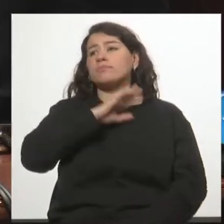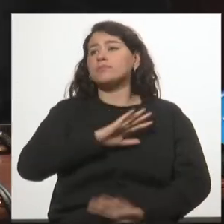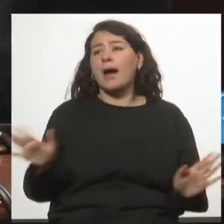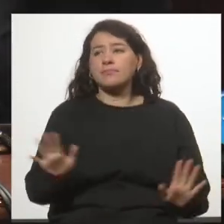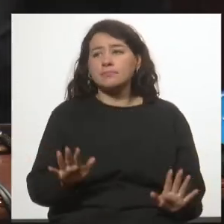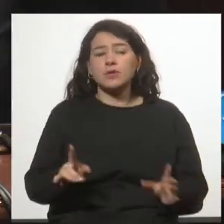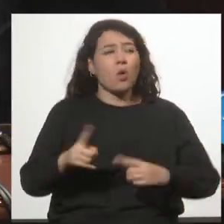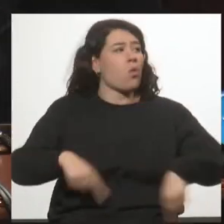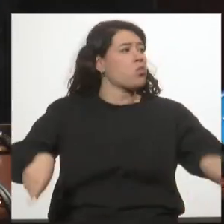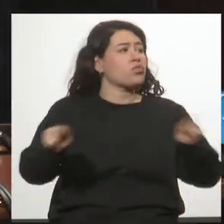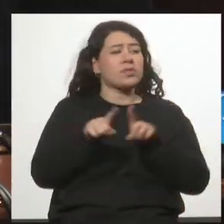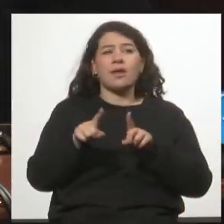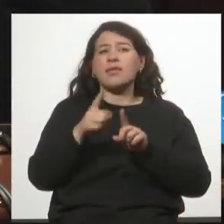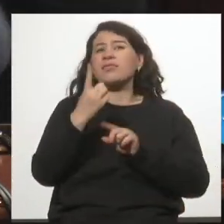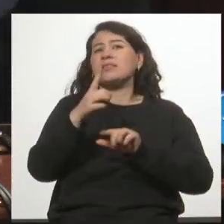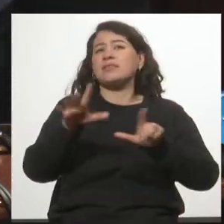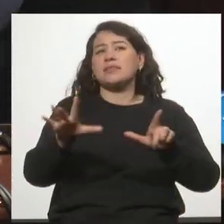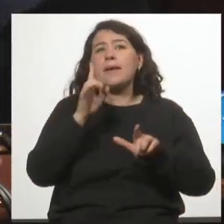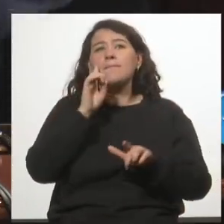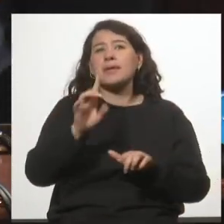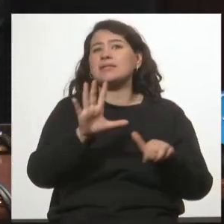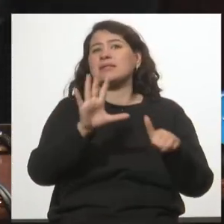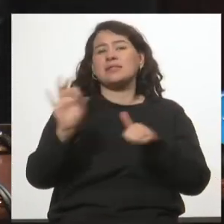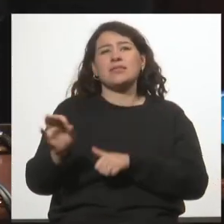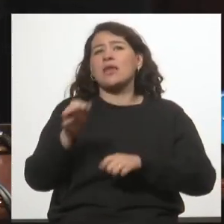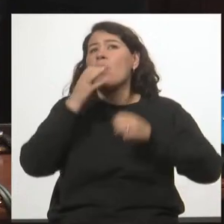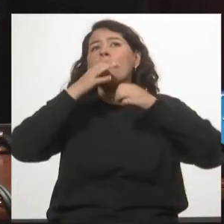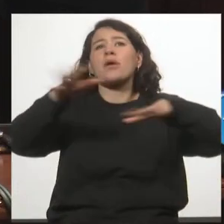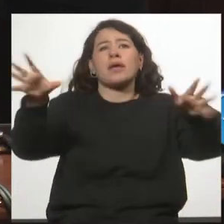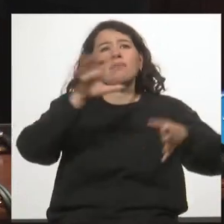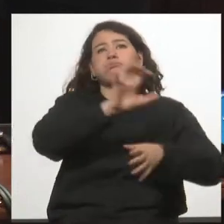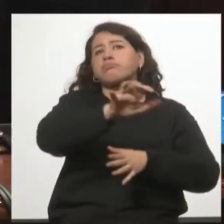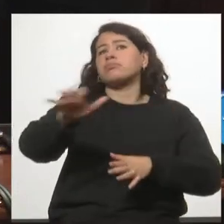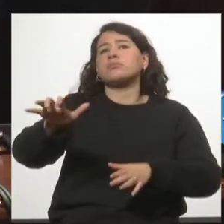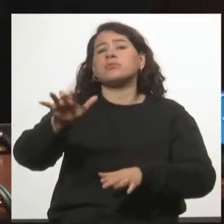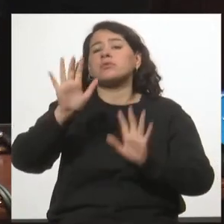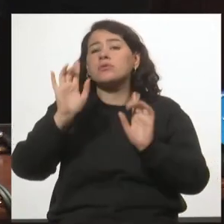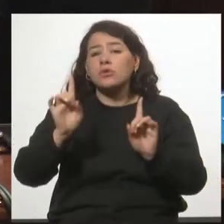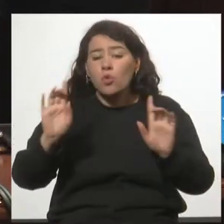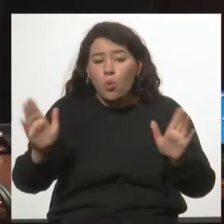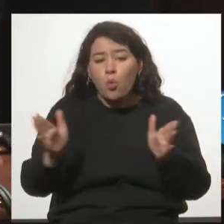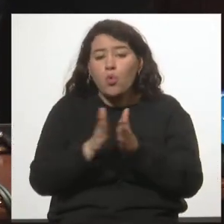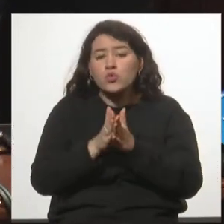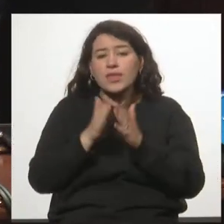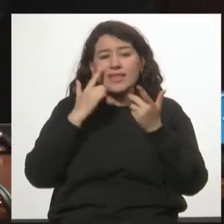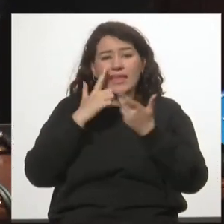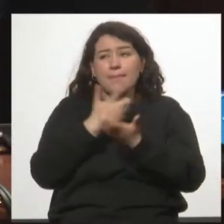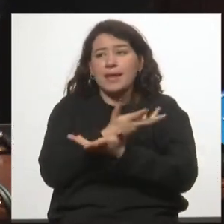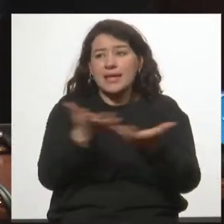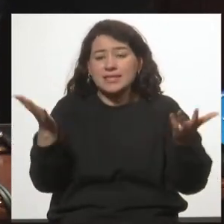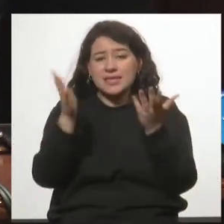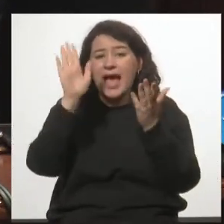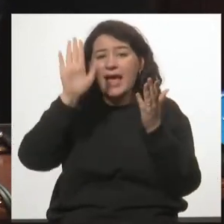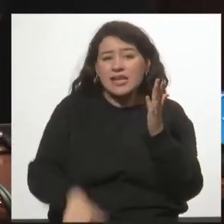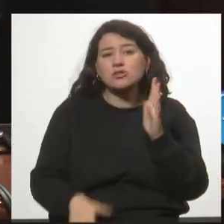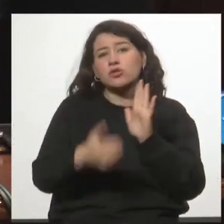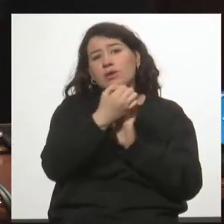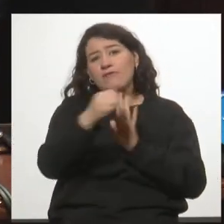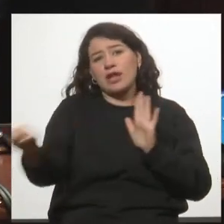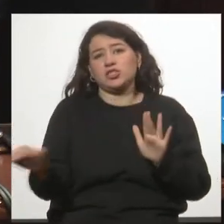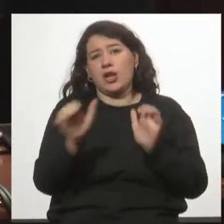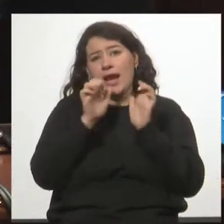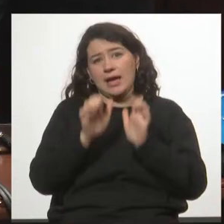pónganlas 17.060 pongan a donde quiera para la junta de transparencia es una violación a la